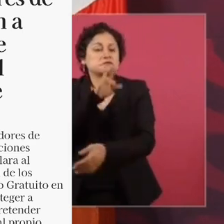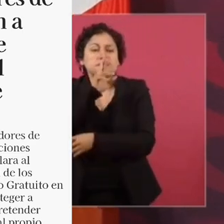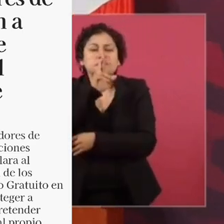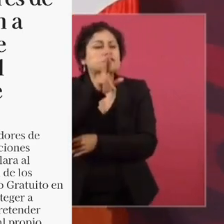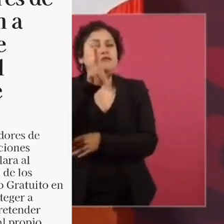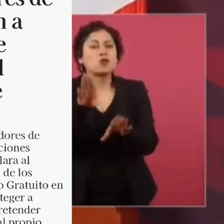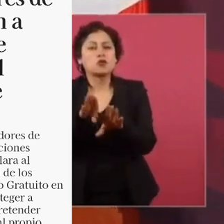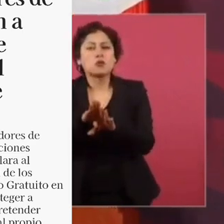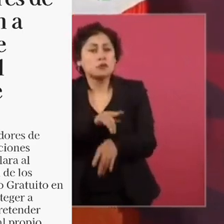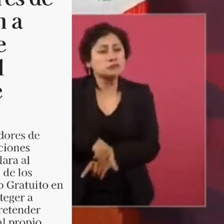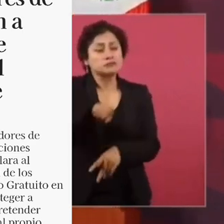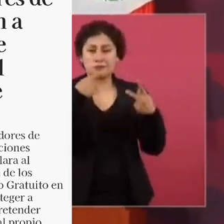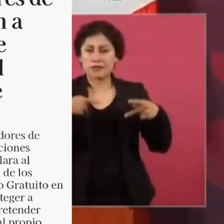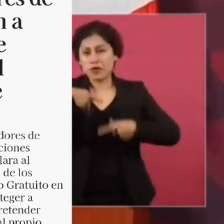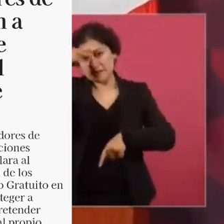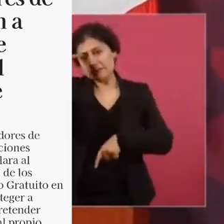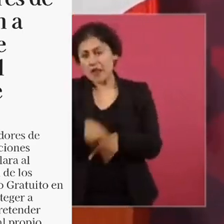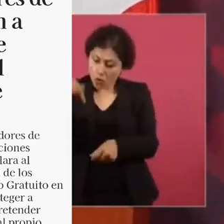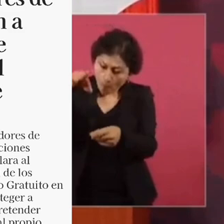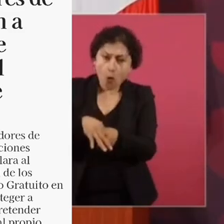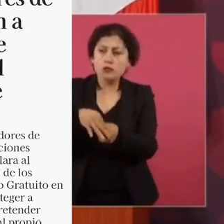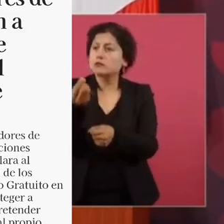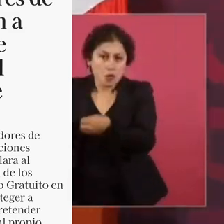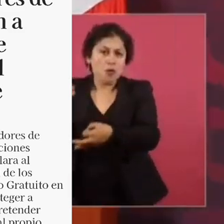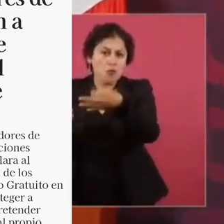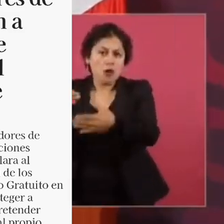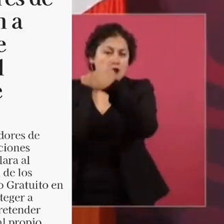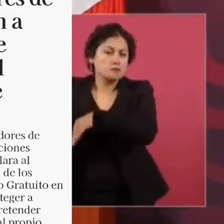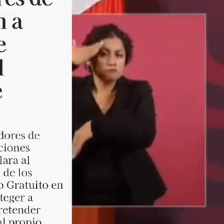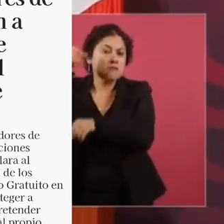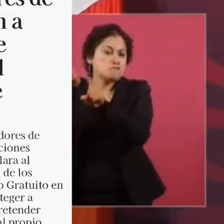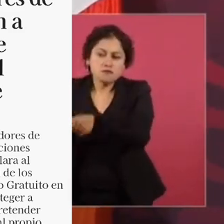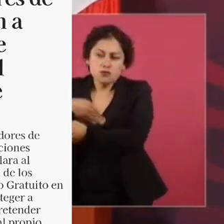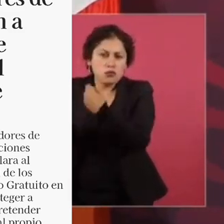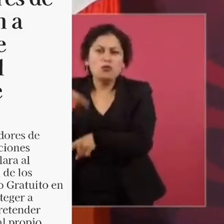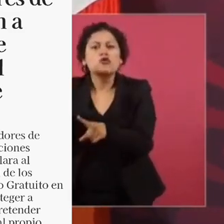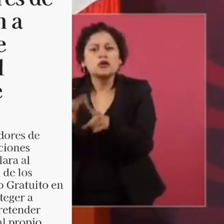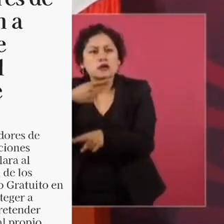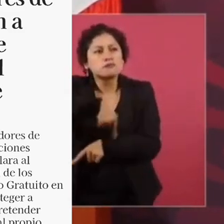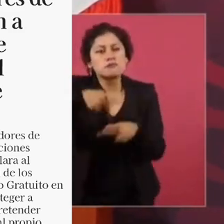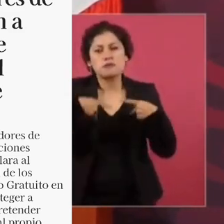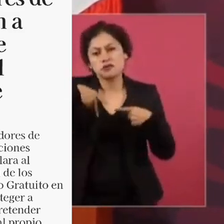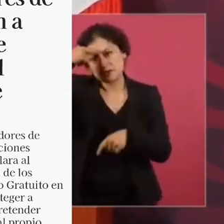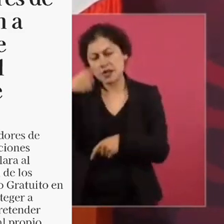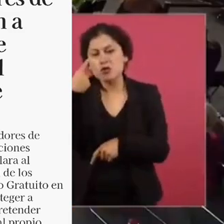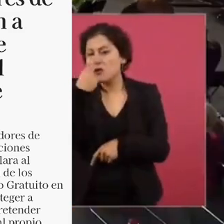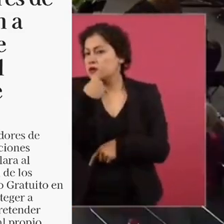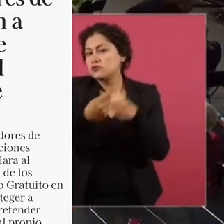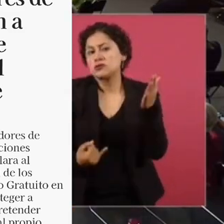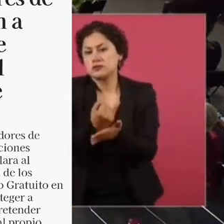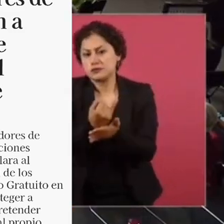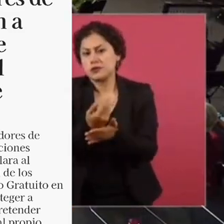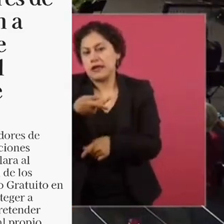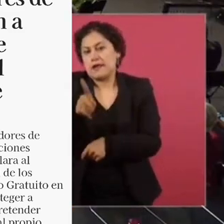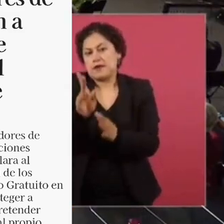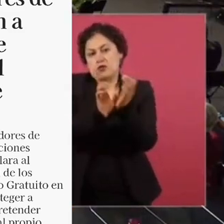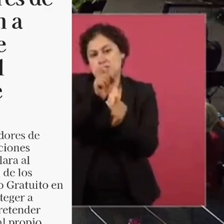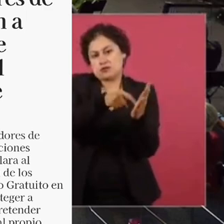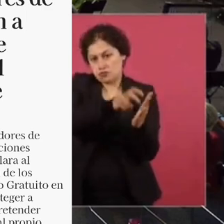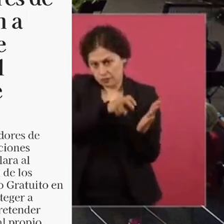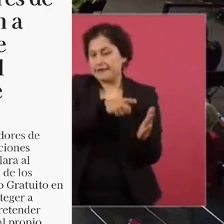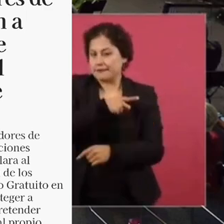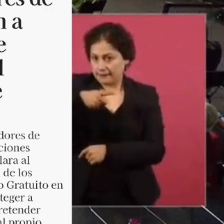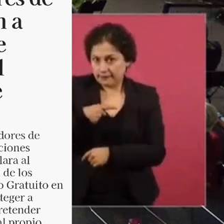el pueblo elija a los jueces y a los magistrados y a los ministros para eso se requiere una reforma constitucional y se puede